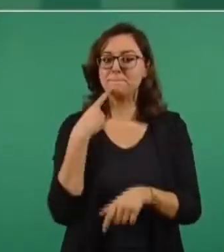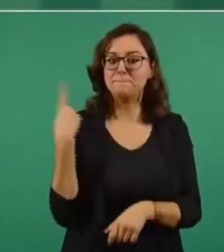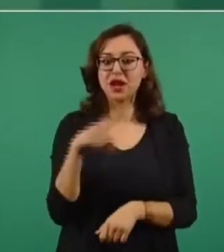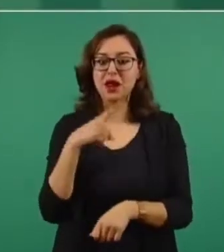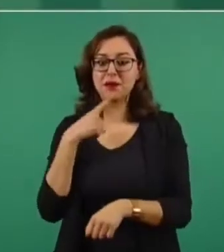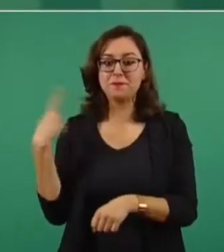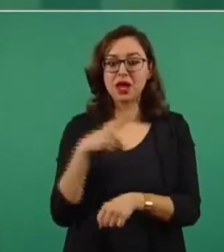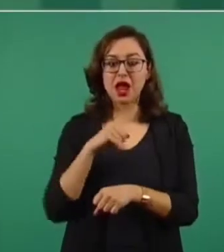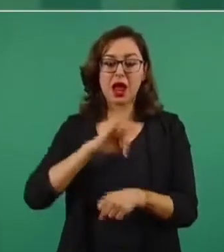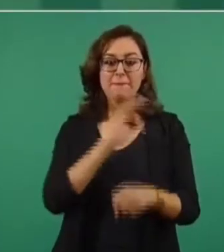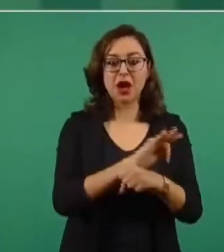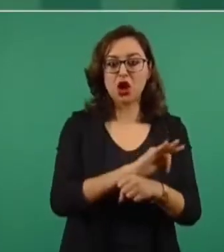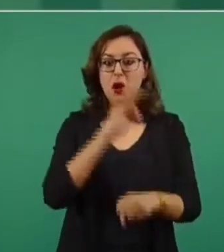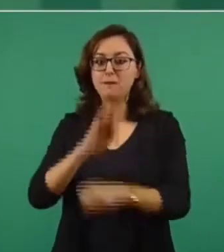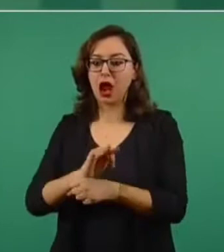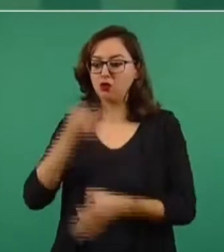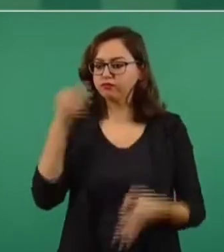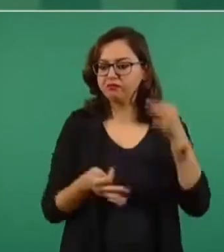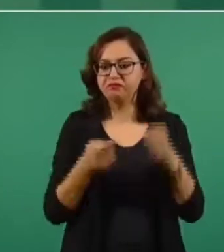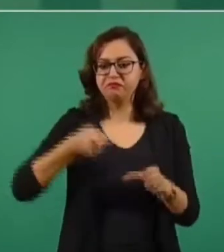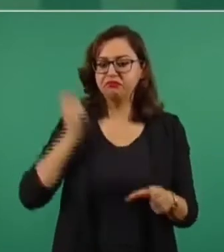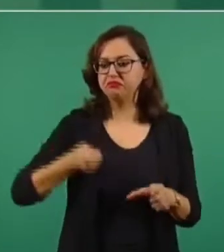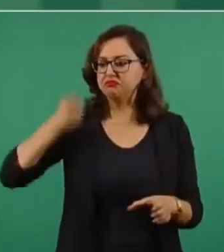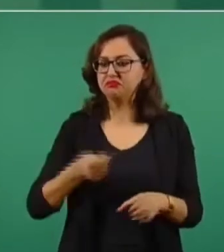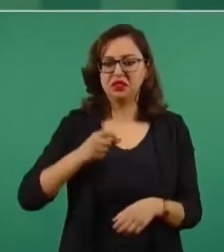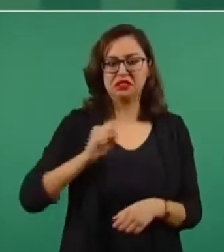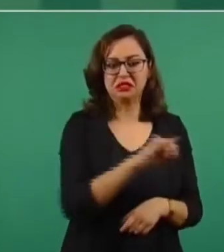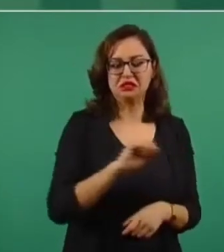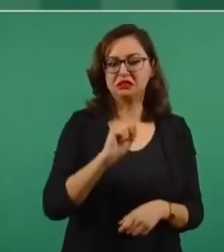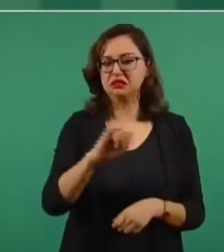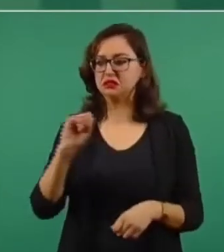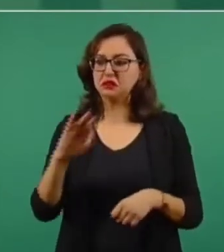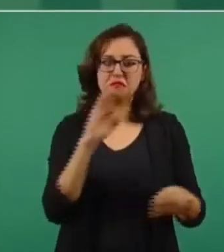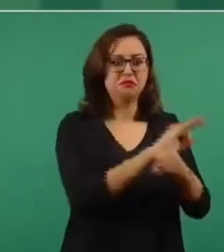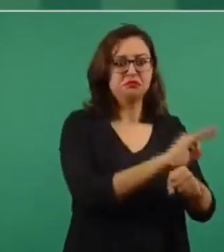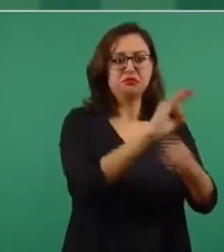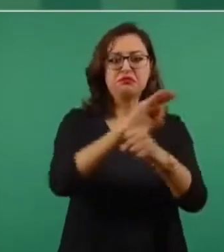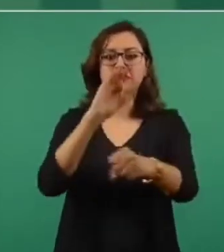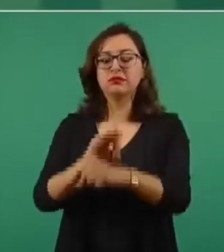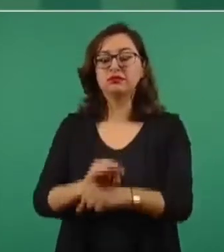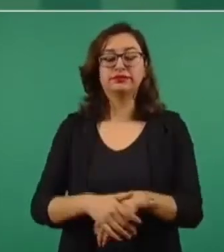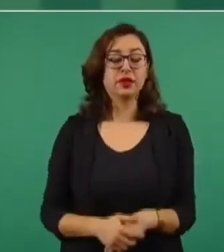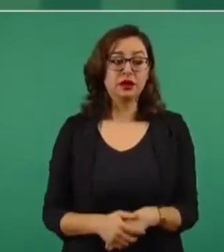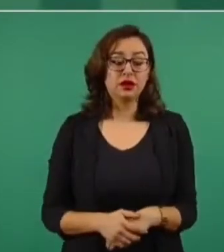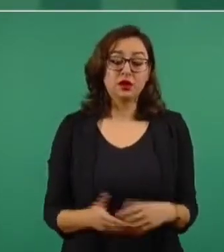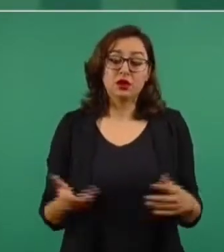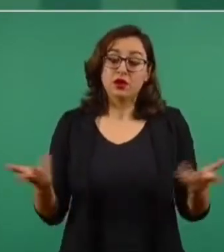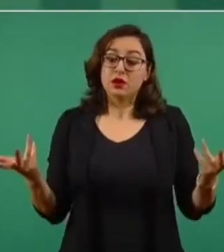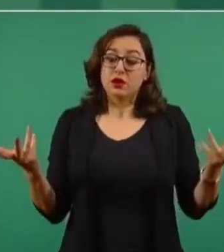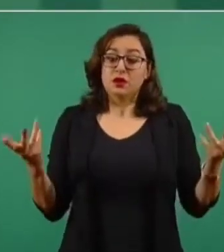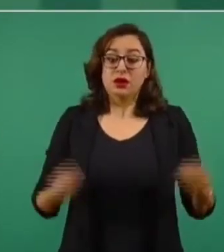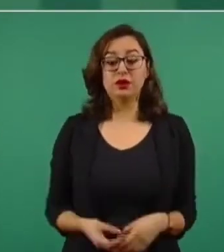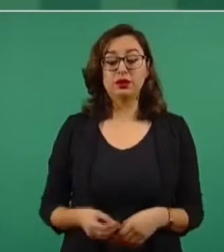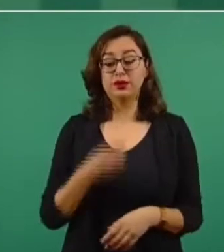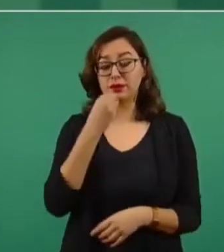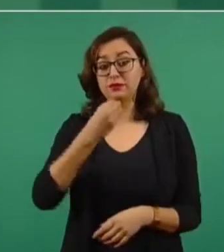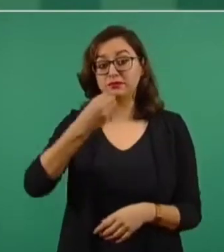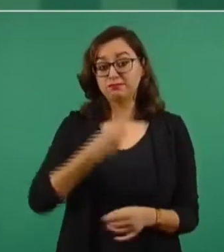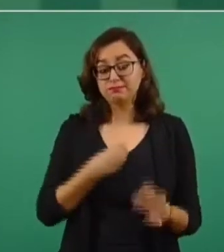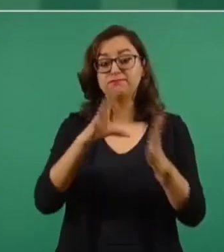aprobarse por los jueces los amparos. Entonces, ¿qué nos queda? Una reforma